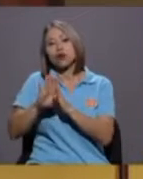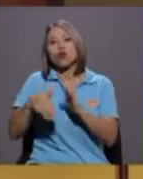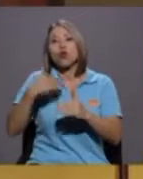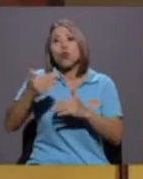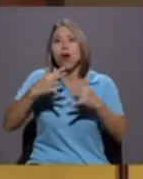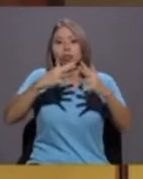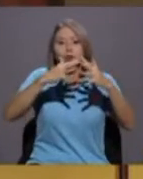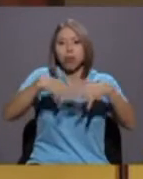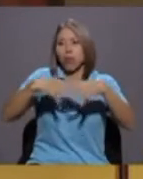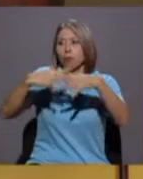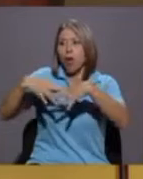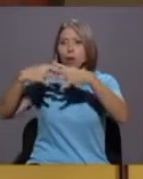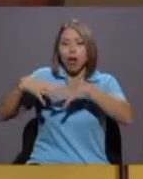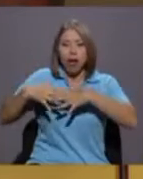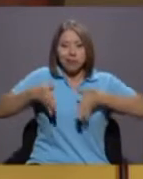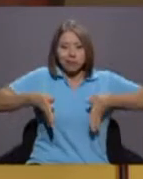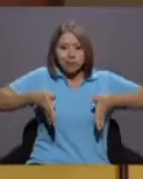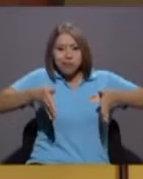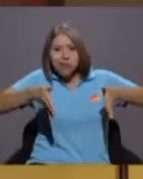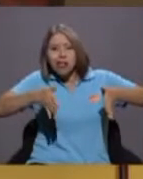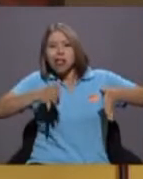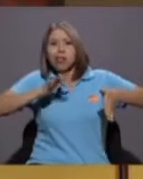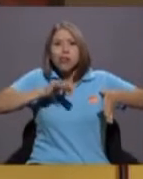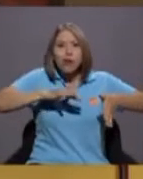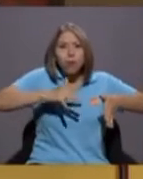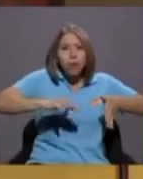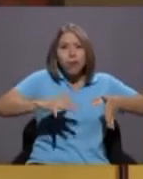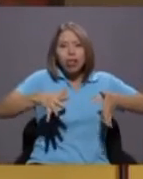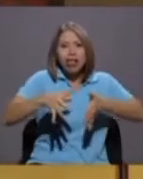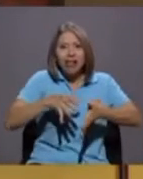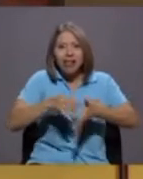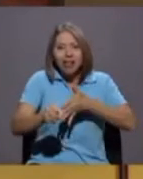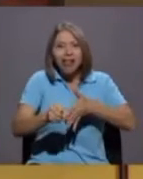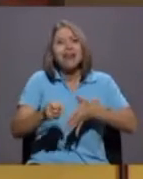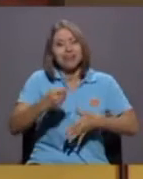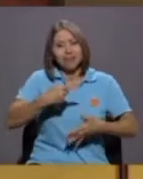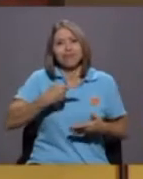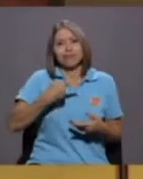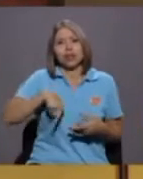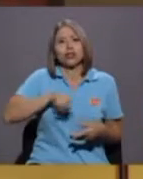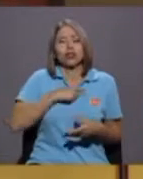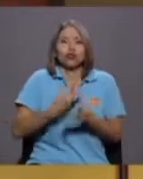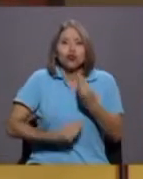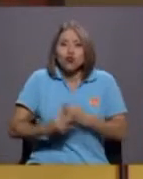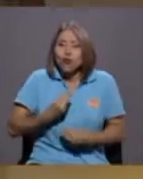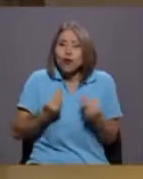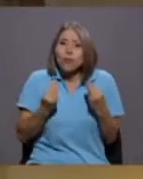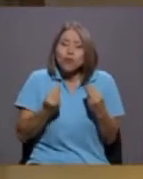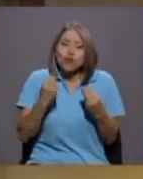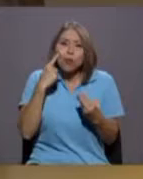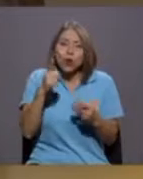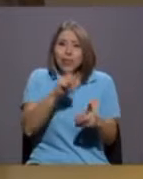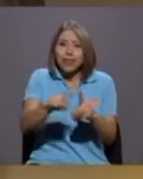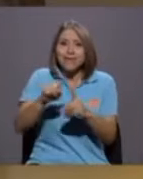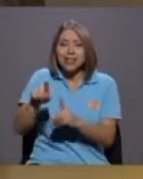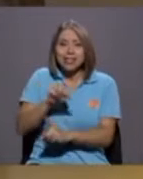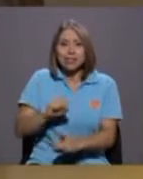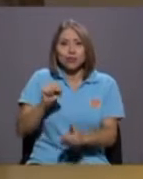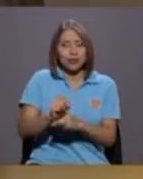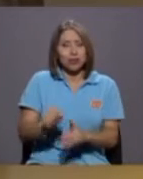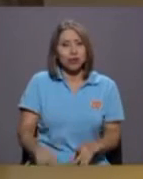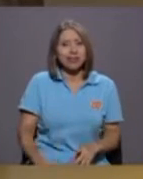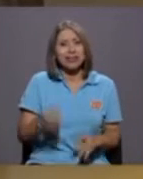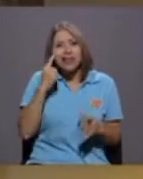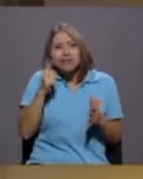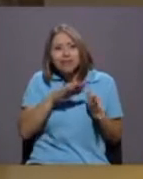infraestructura sufre bastante alrededor de los fenómenos que ocurren en nuestro entorno. Es curioso,